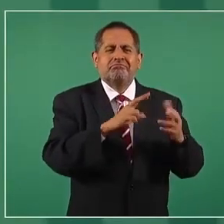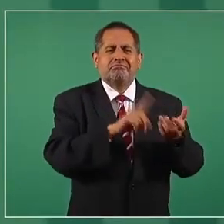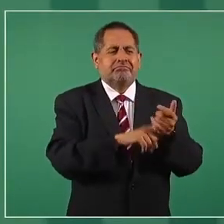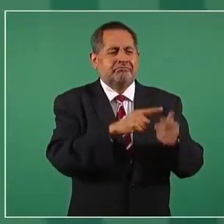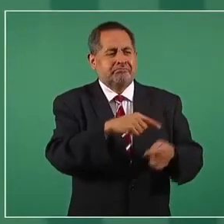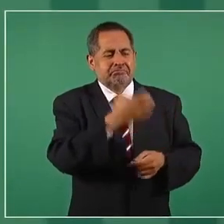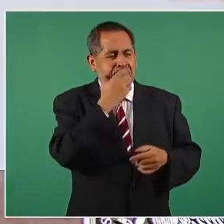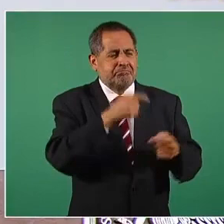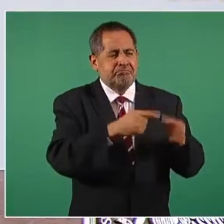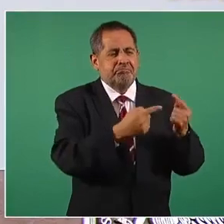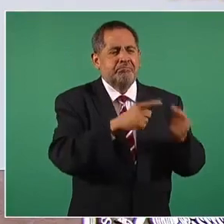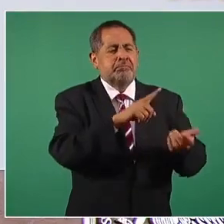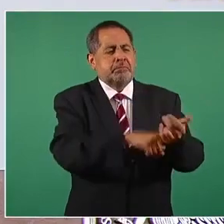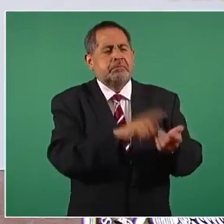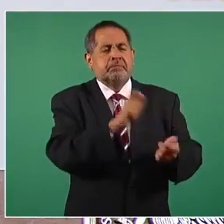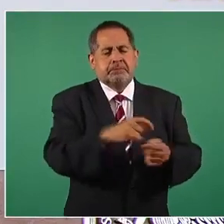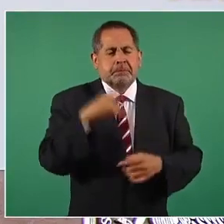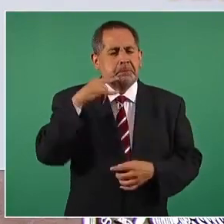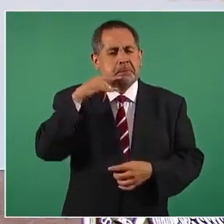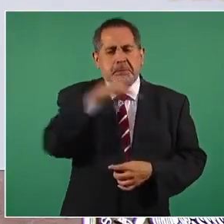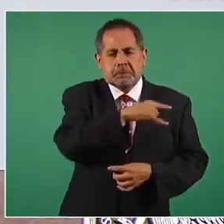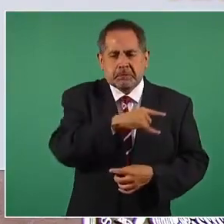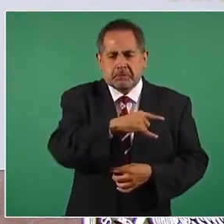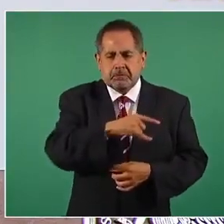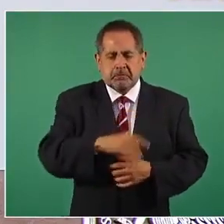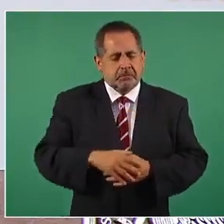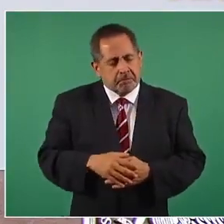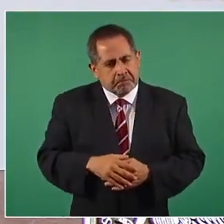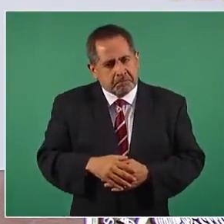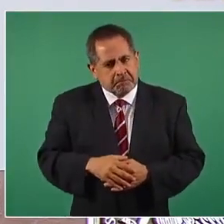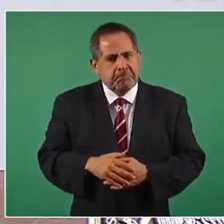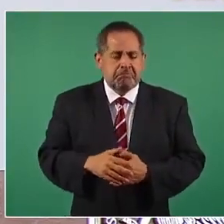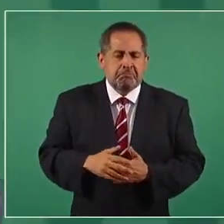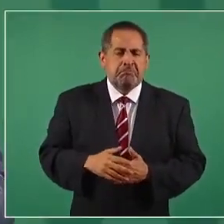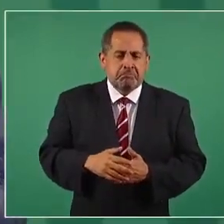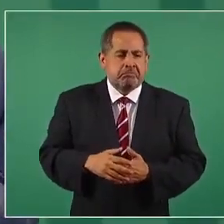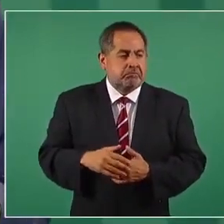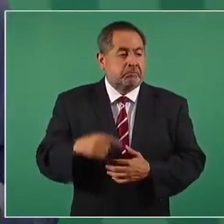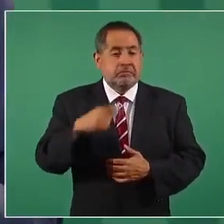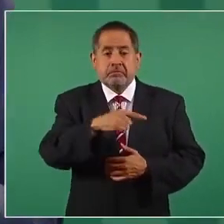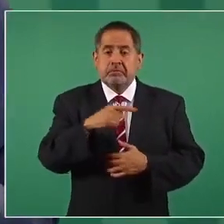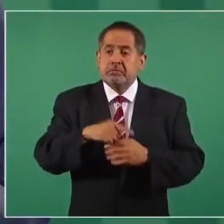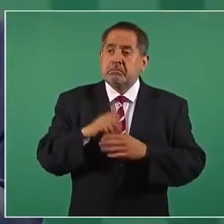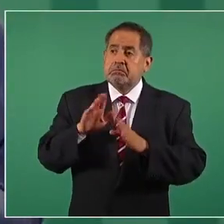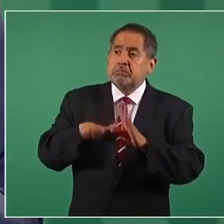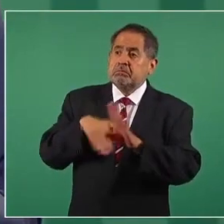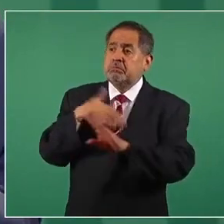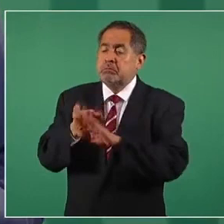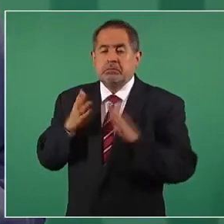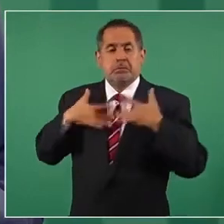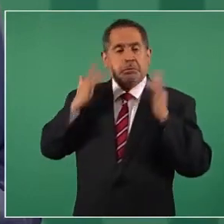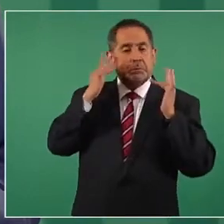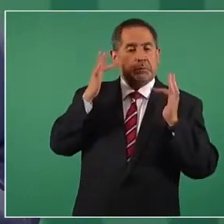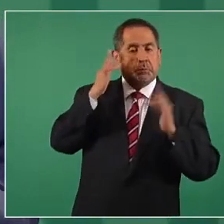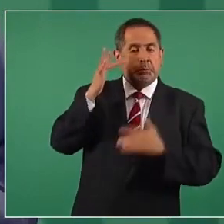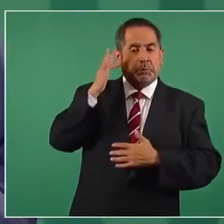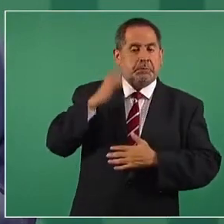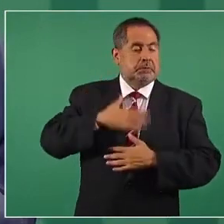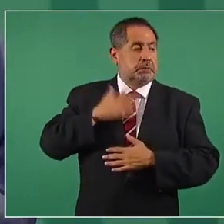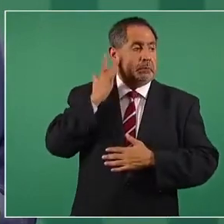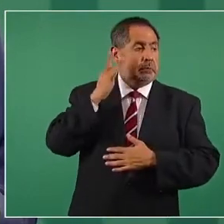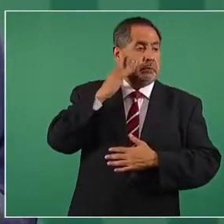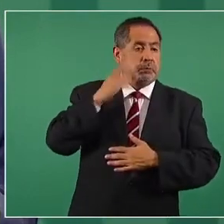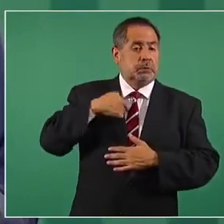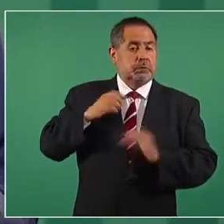del conservadurismo es la hipocresía. Entonces, tiran la piedra y esconden la